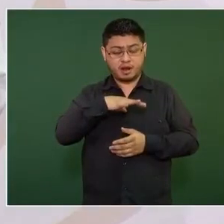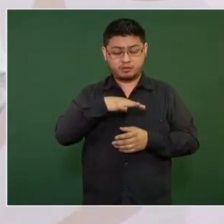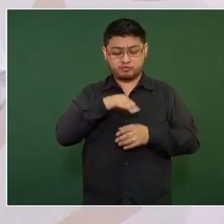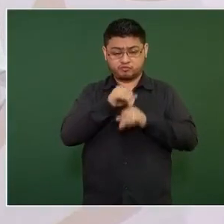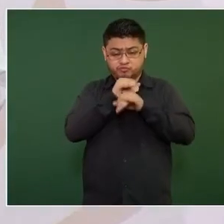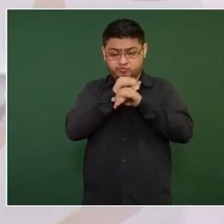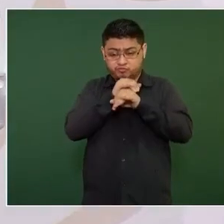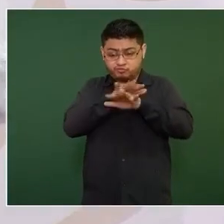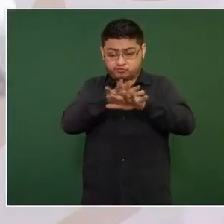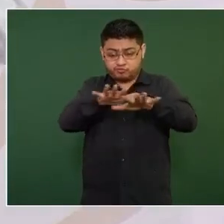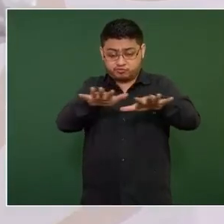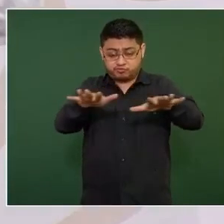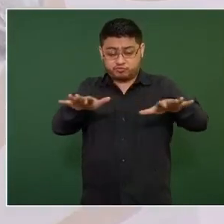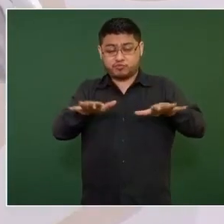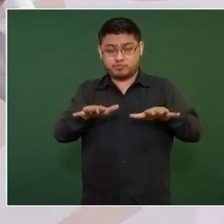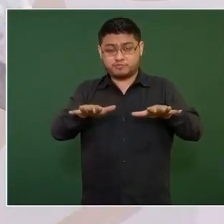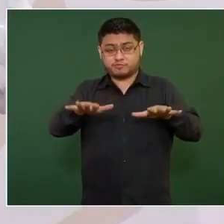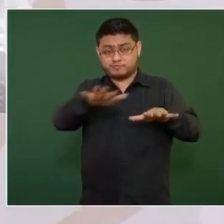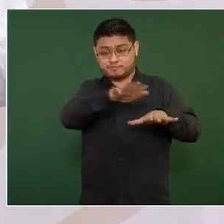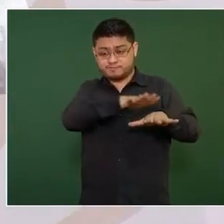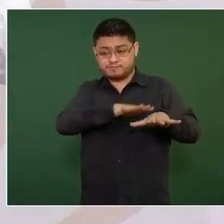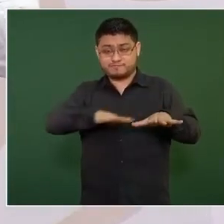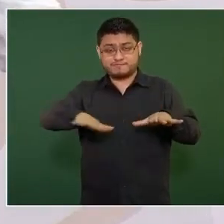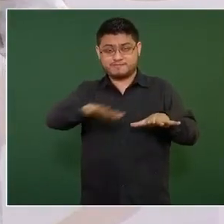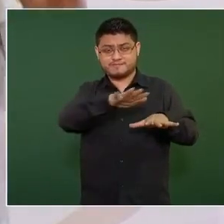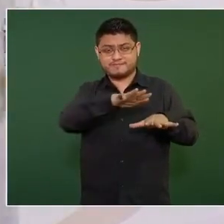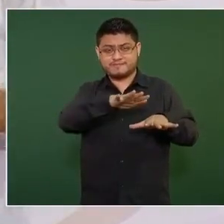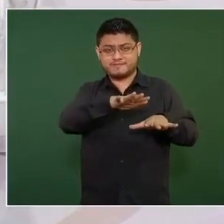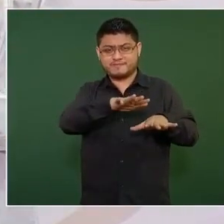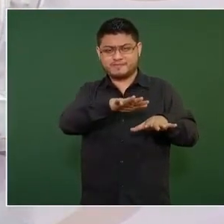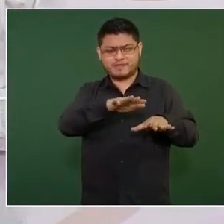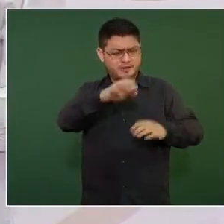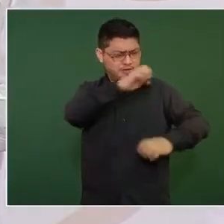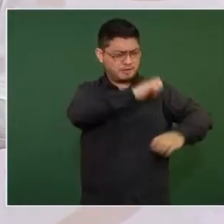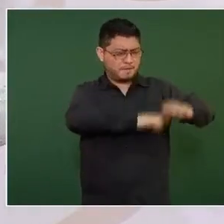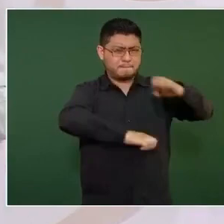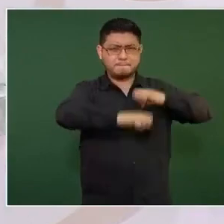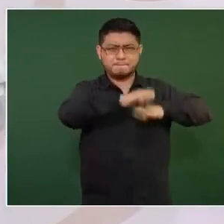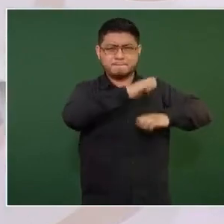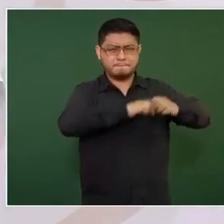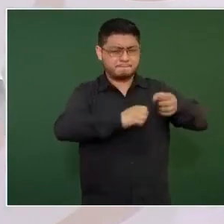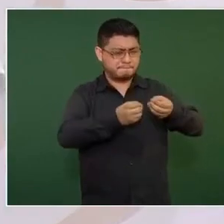total, incluyendo a todas las empresas,